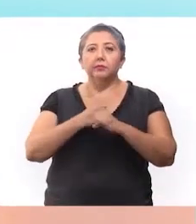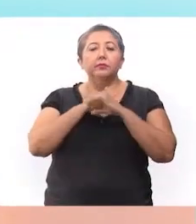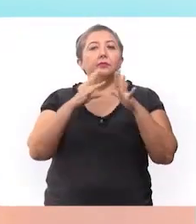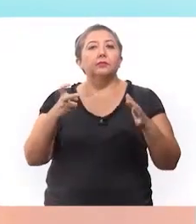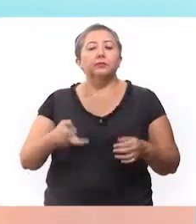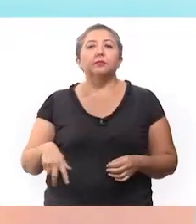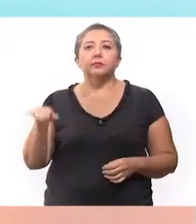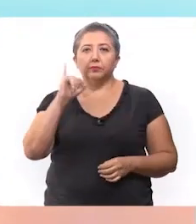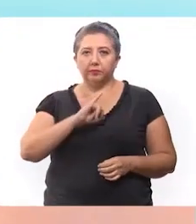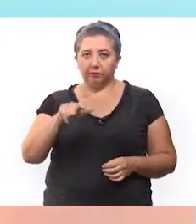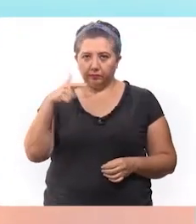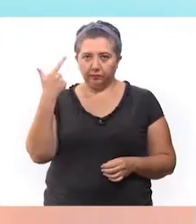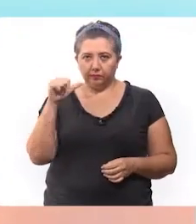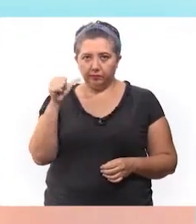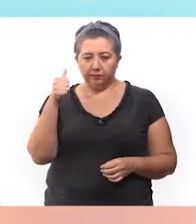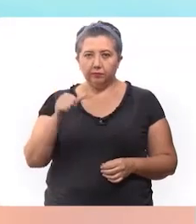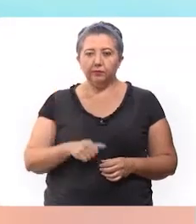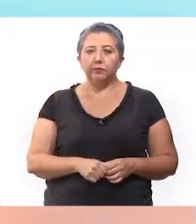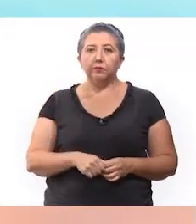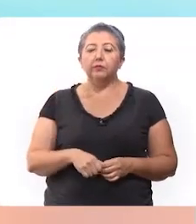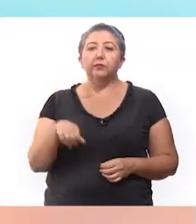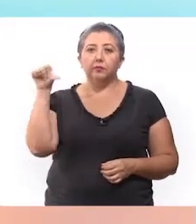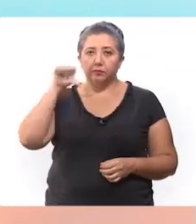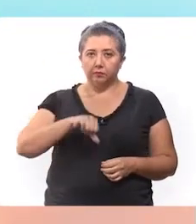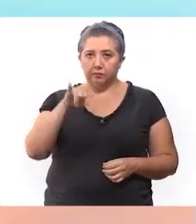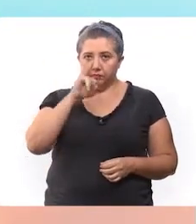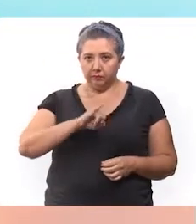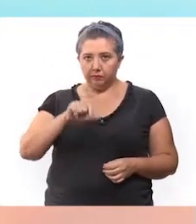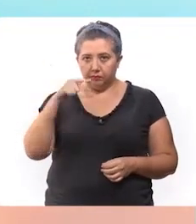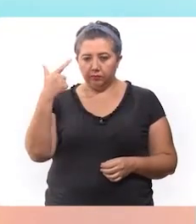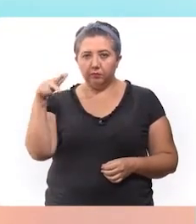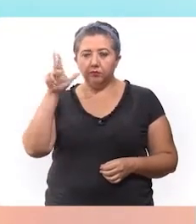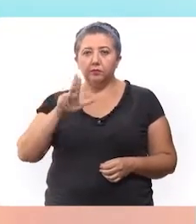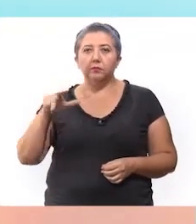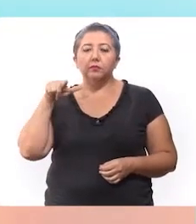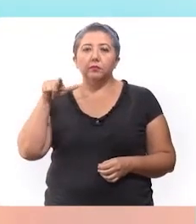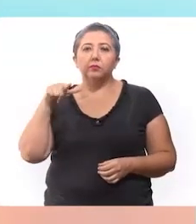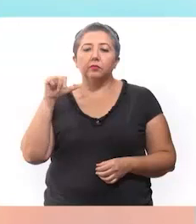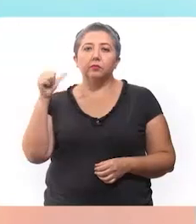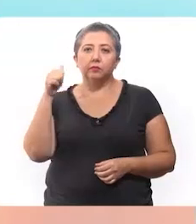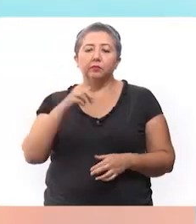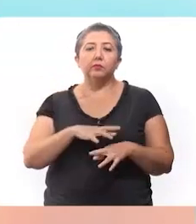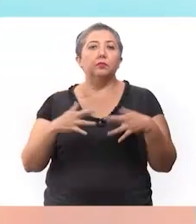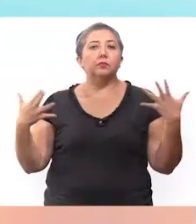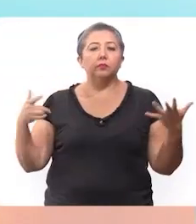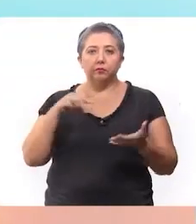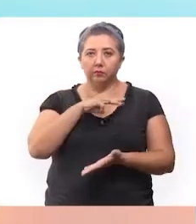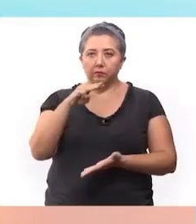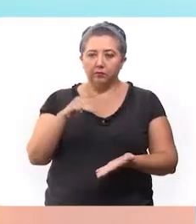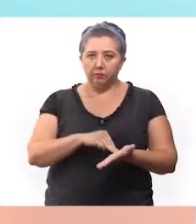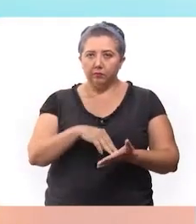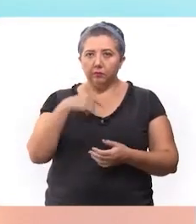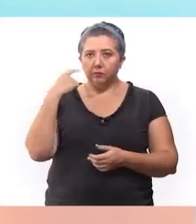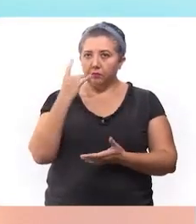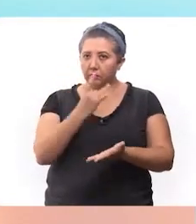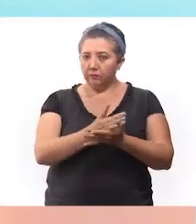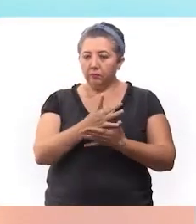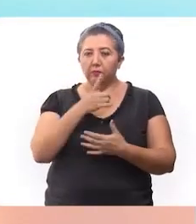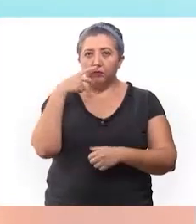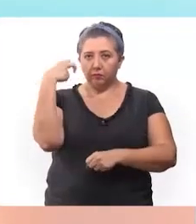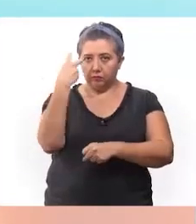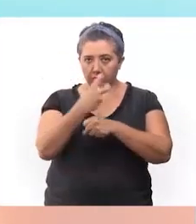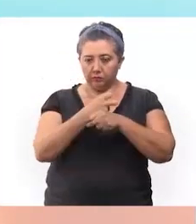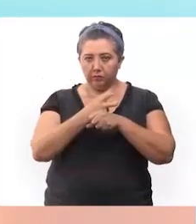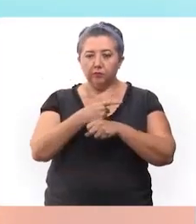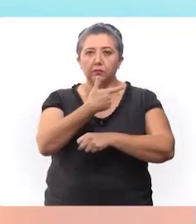parte médico de este jueves 12 de agosto. A partir de hoy, jueves 12, al martes 17 de agosto, se llevará a cabo en Mérida la aplicación de únicamente las